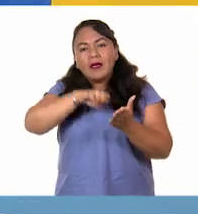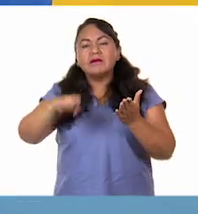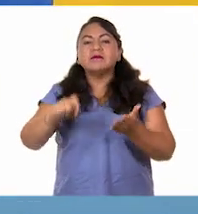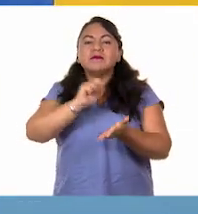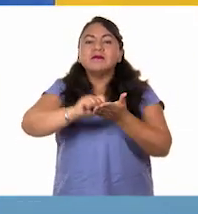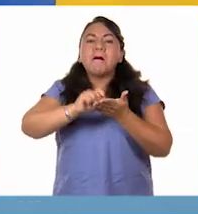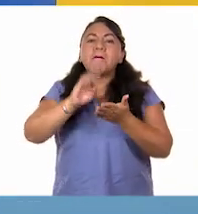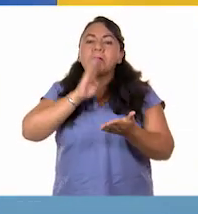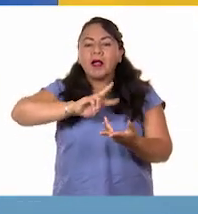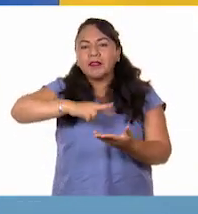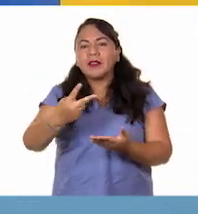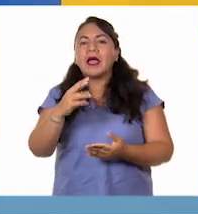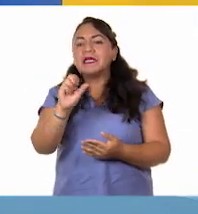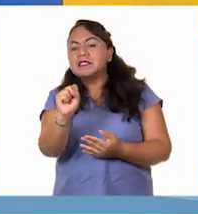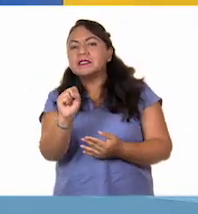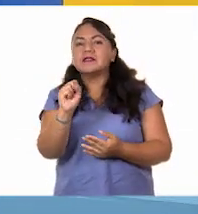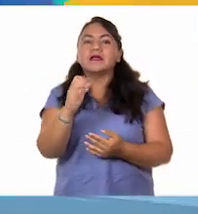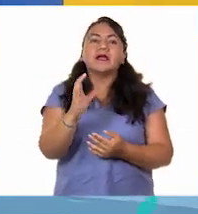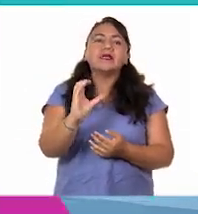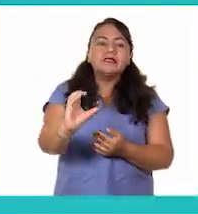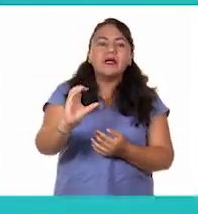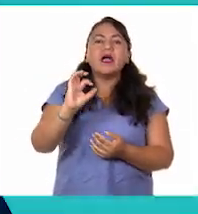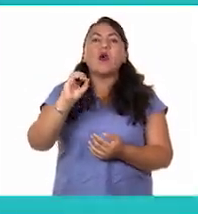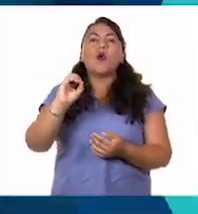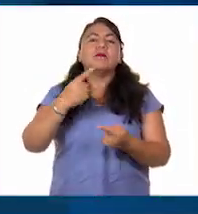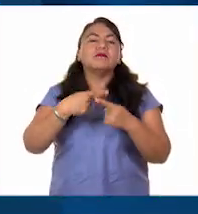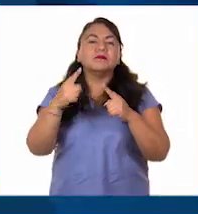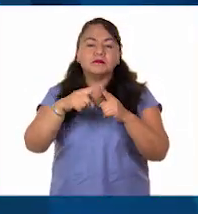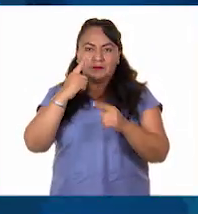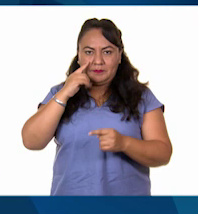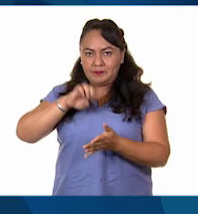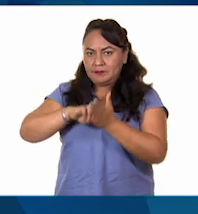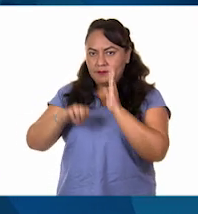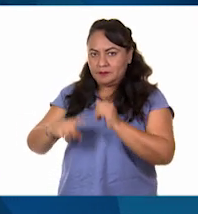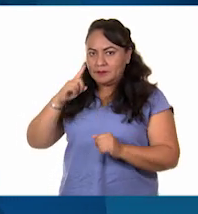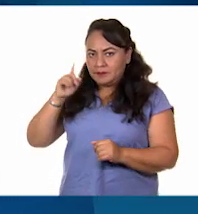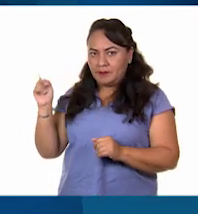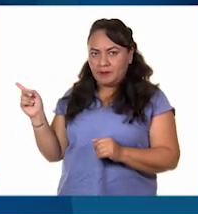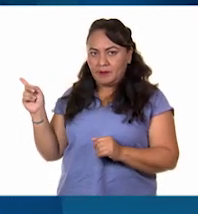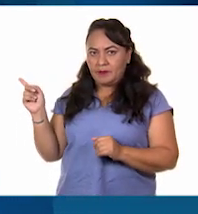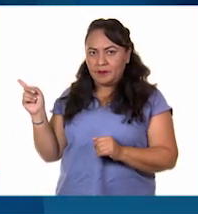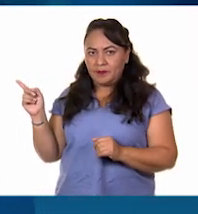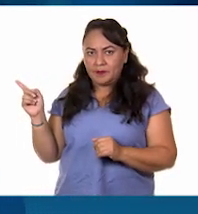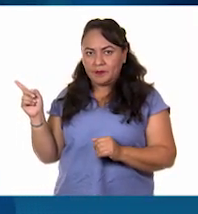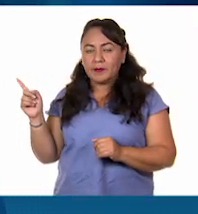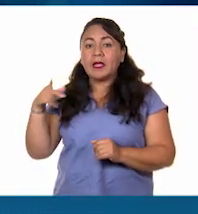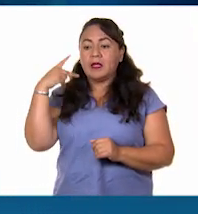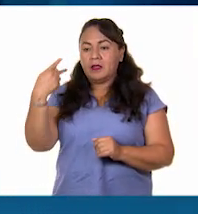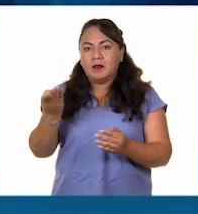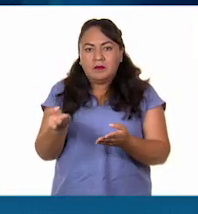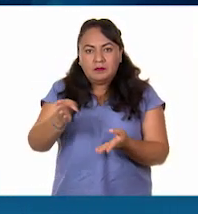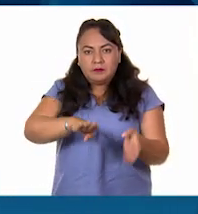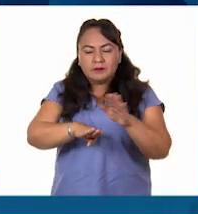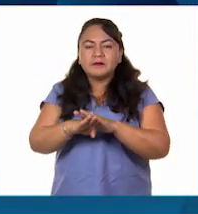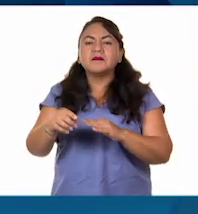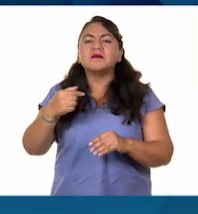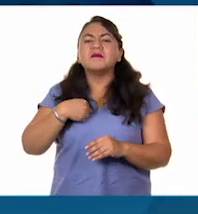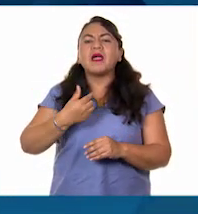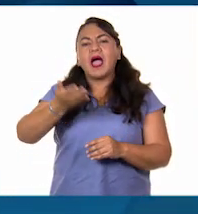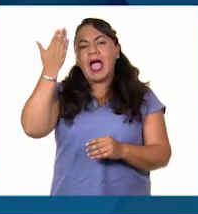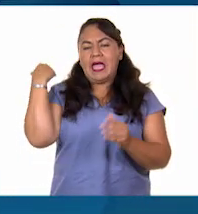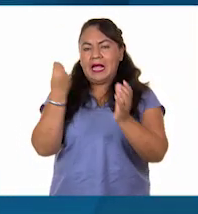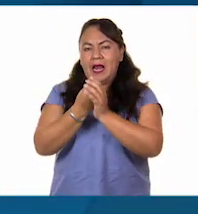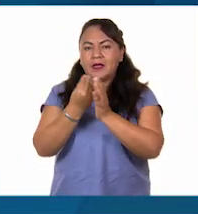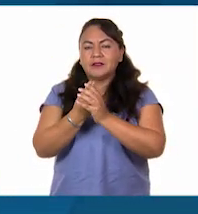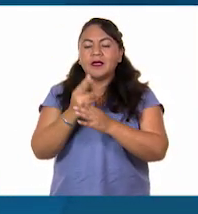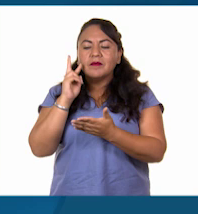puntuación y los elementos gráficos. Fíjense bien, este ejemplo es parte de un tríptico que exploramos en una sesión